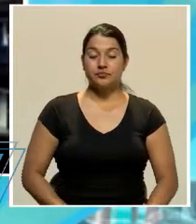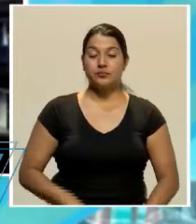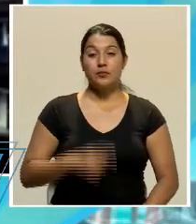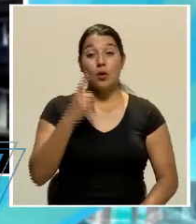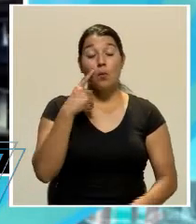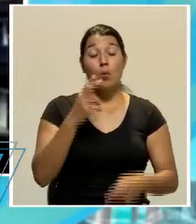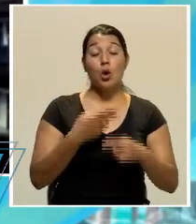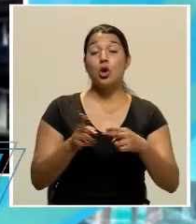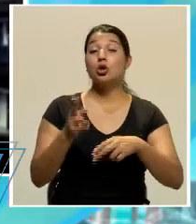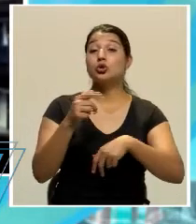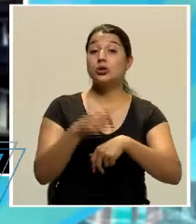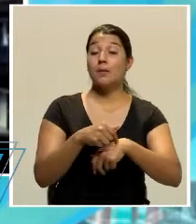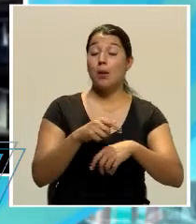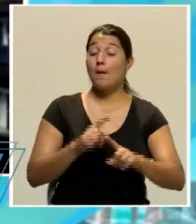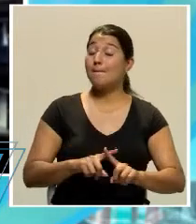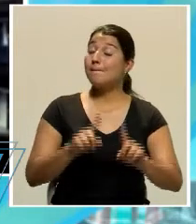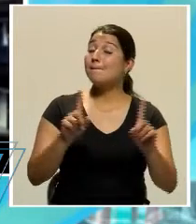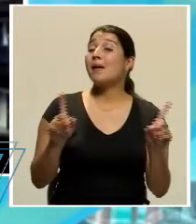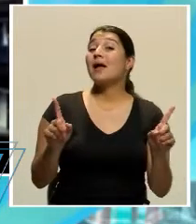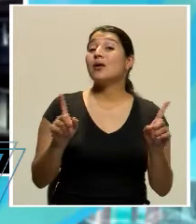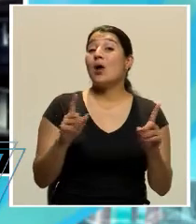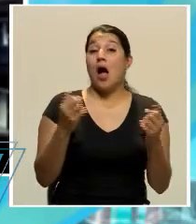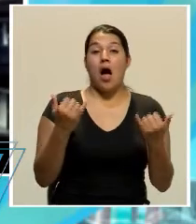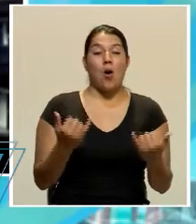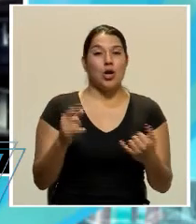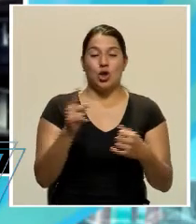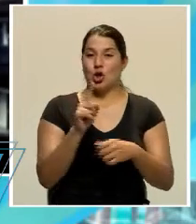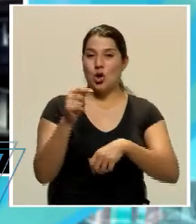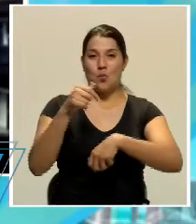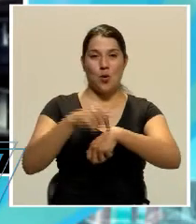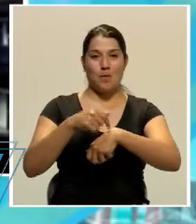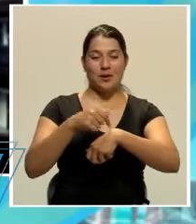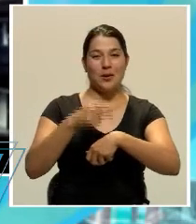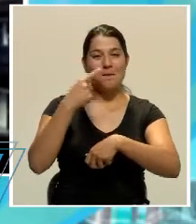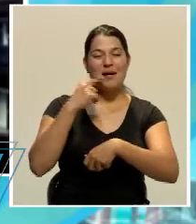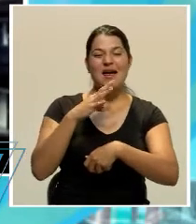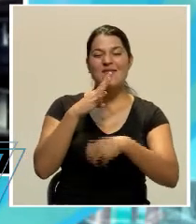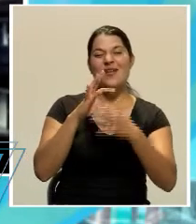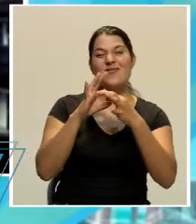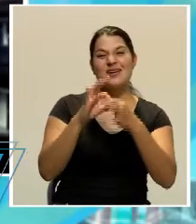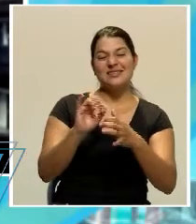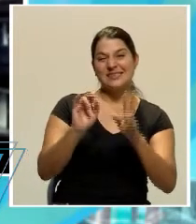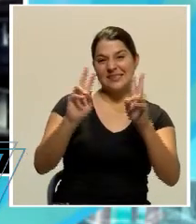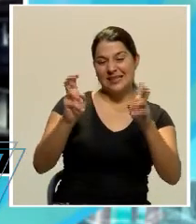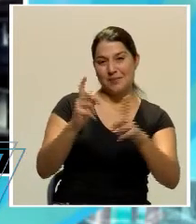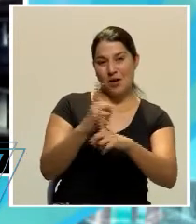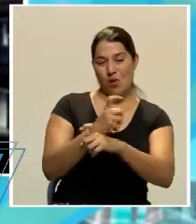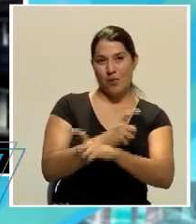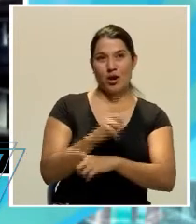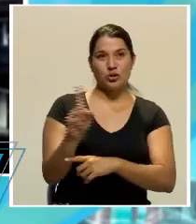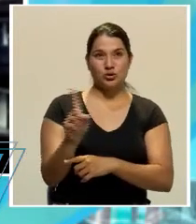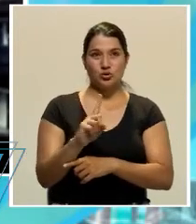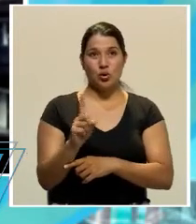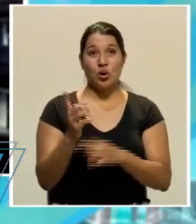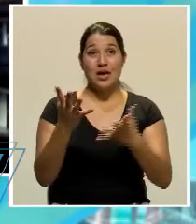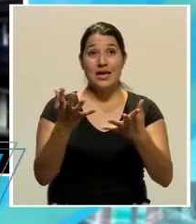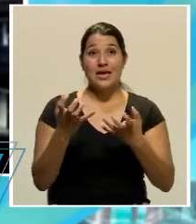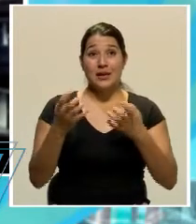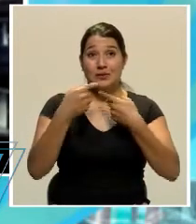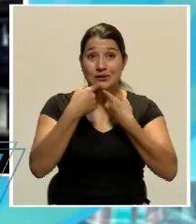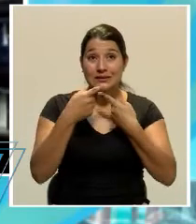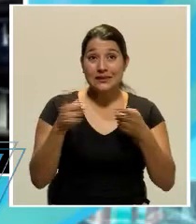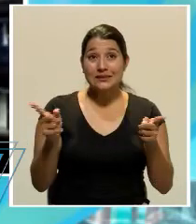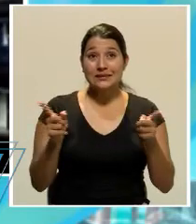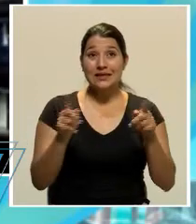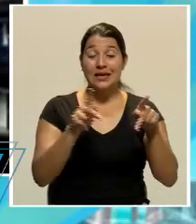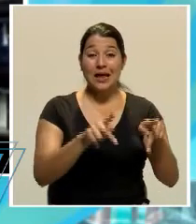temporales. Pero este no es el momento, digamos, de hablar de esa complejidad, sino de decirle al público